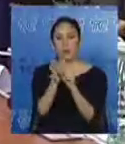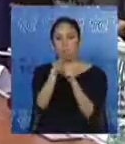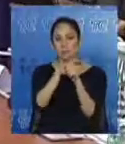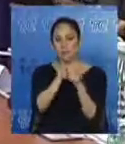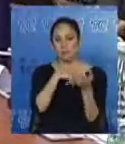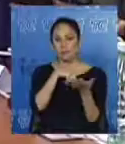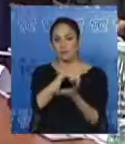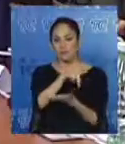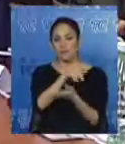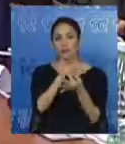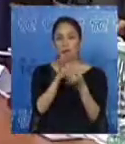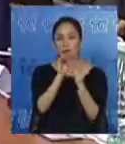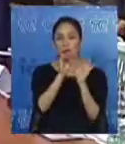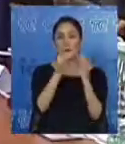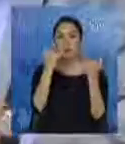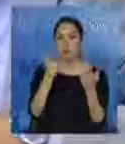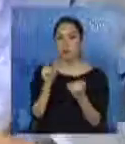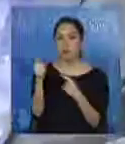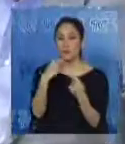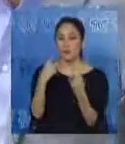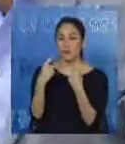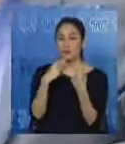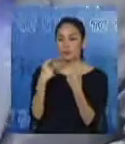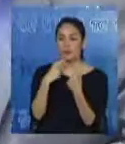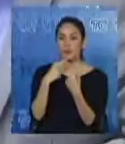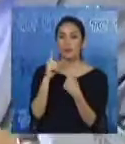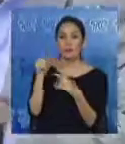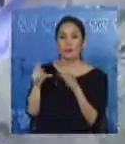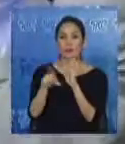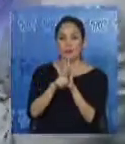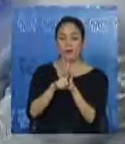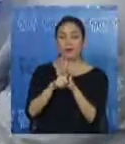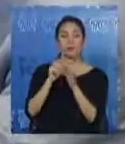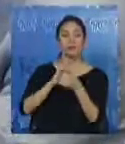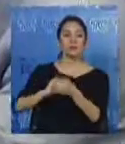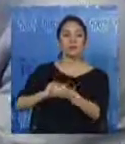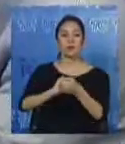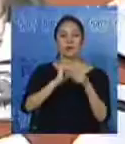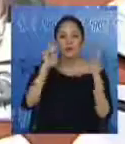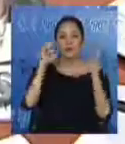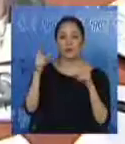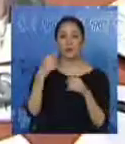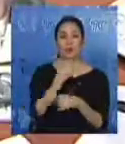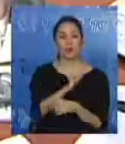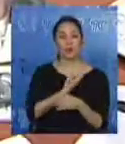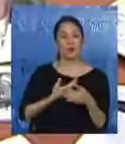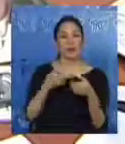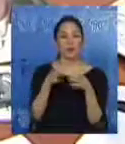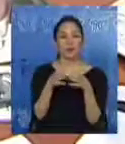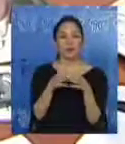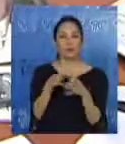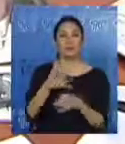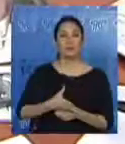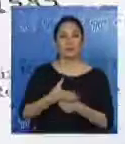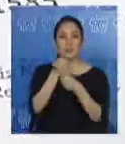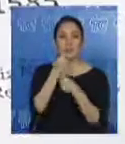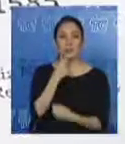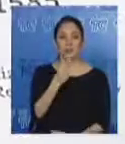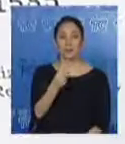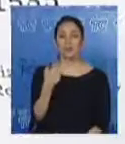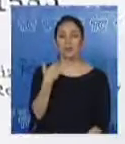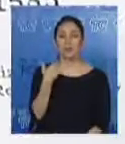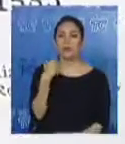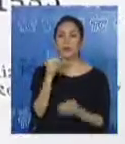Dentro del análisis del informe para primer debate del proyecto de ley solidaria, Carlos Sandoval, presidente de la Asociación Nacional de Corredores de Seguros, dijo que existen